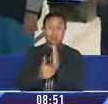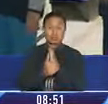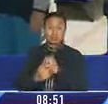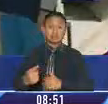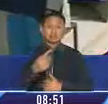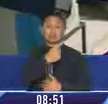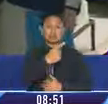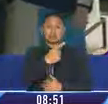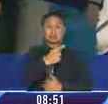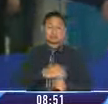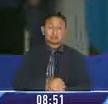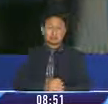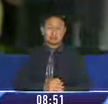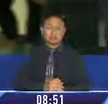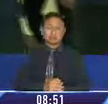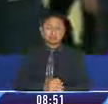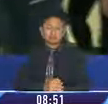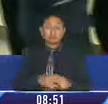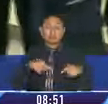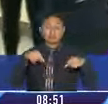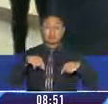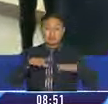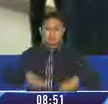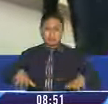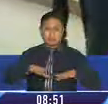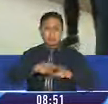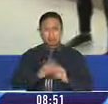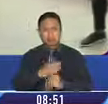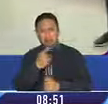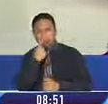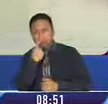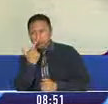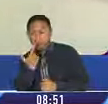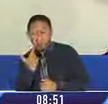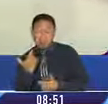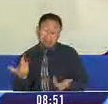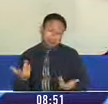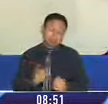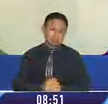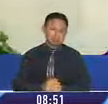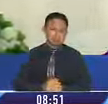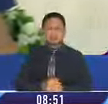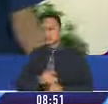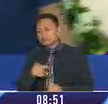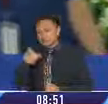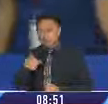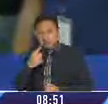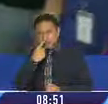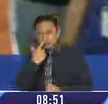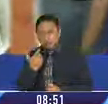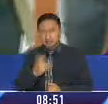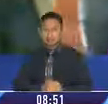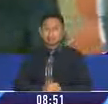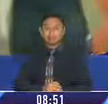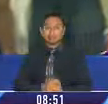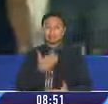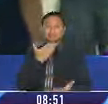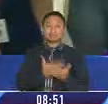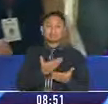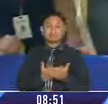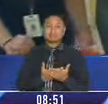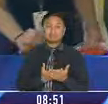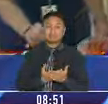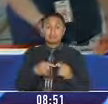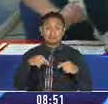tipo de eventos que a uno le llama la atención y sobre todo le genera el interés a los ciudadanos. Muchísimas gracias. Ahí